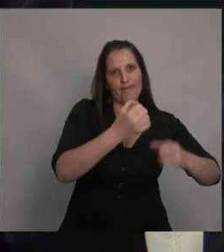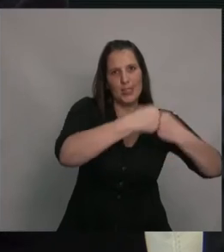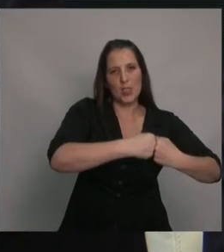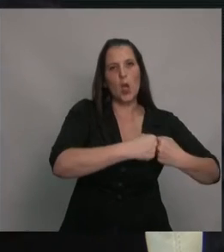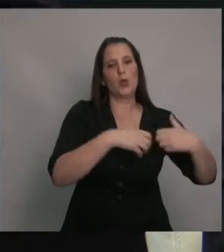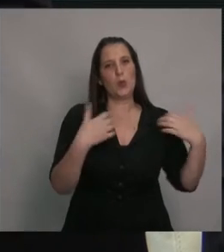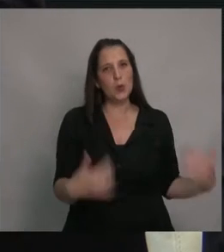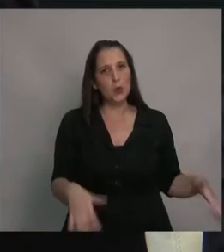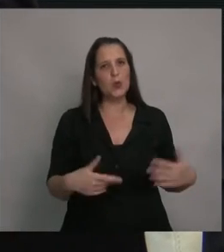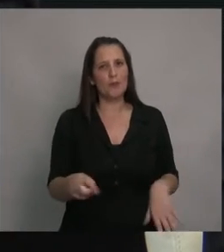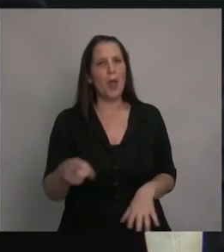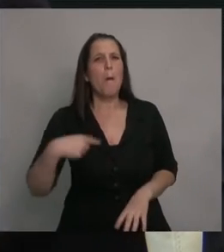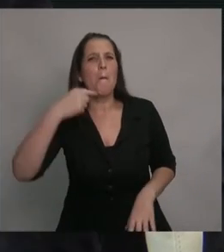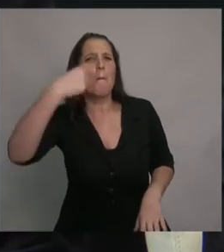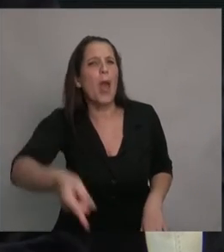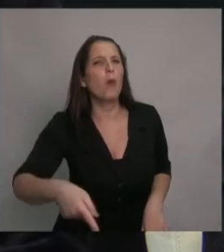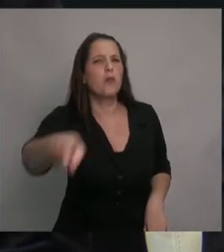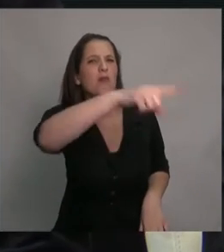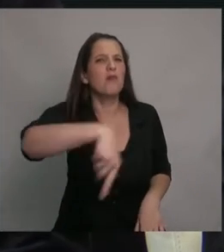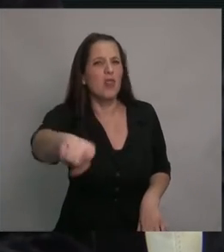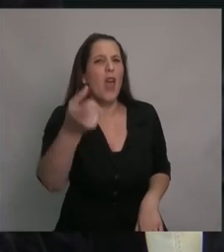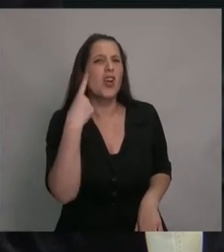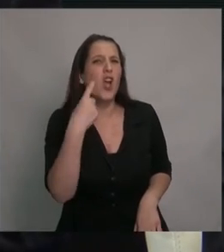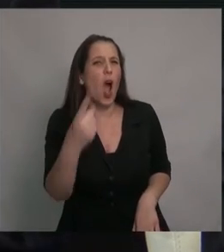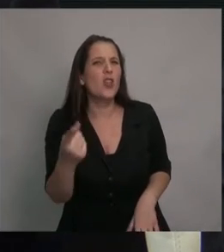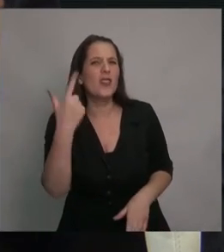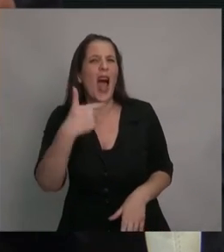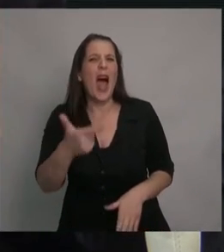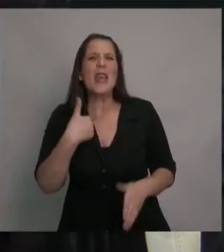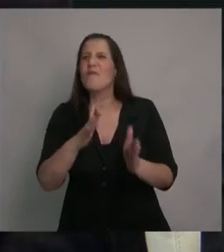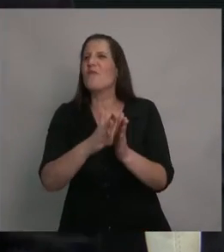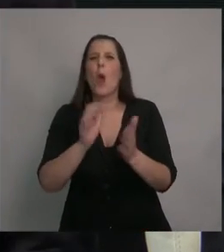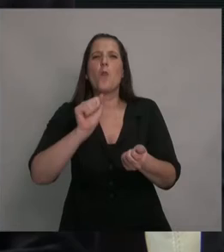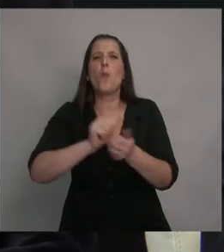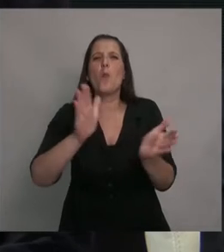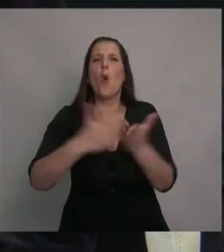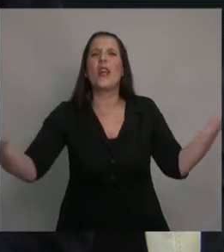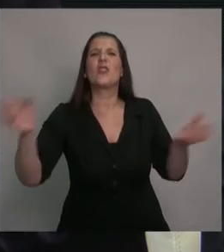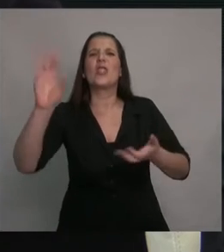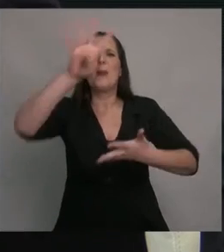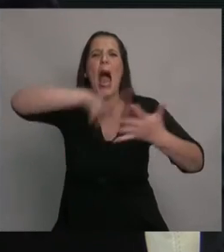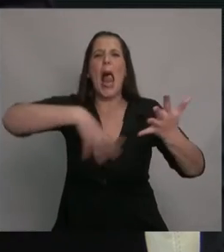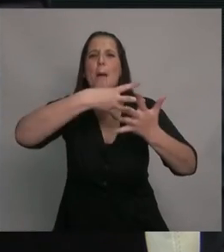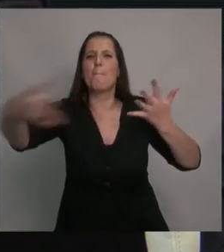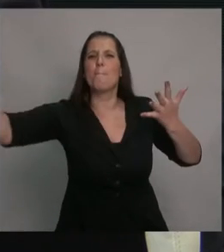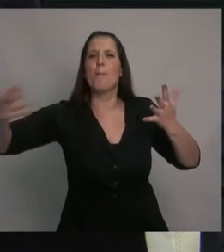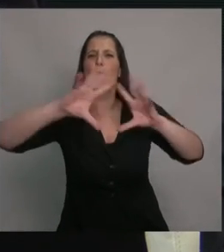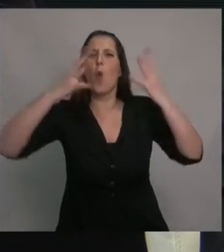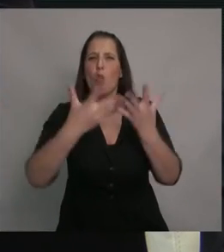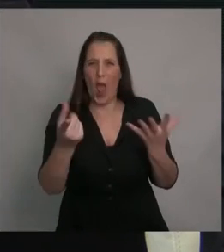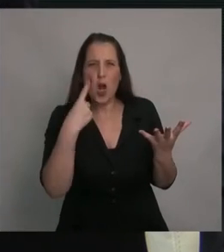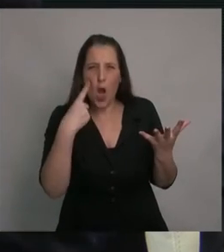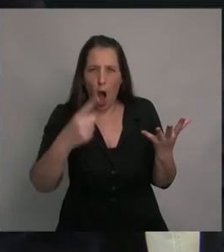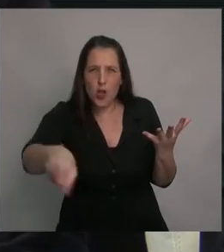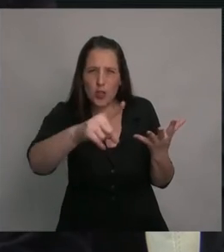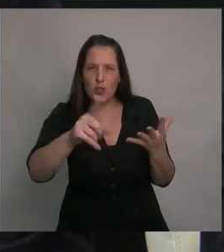hago una pregunta, ¿cuántos de ustedes conocen una publicación que se llama Almanaque Mundial, que es